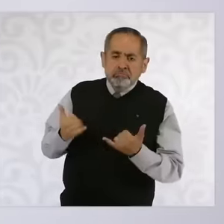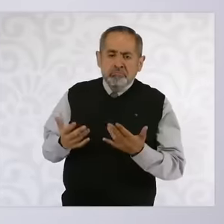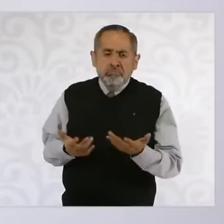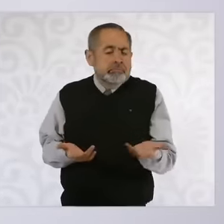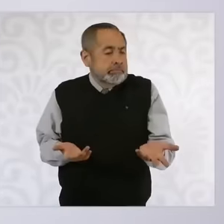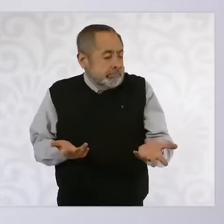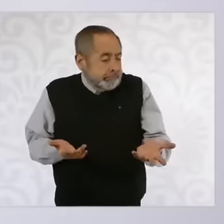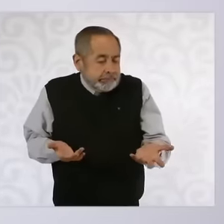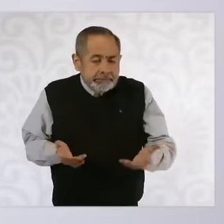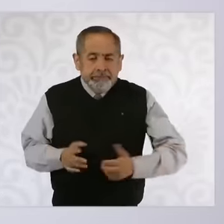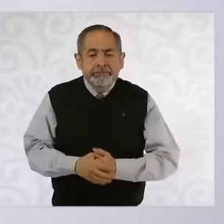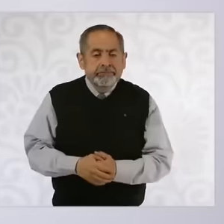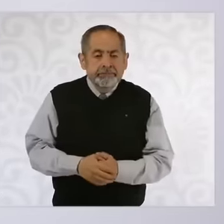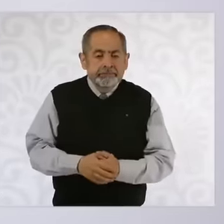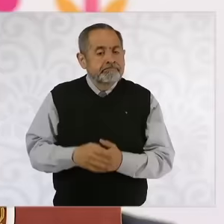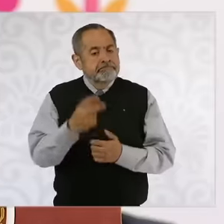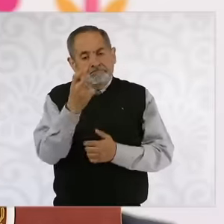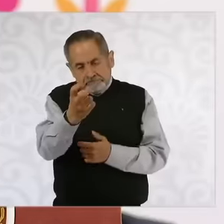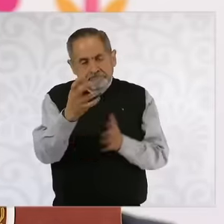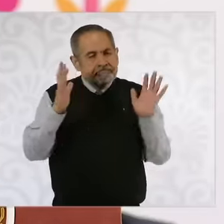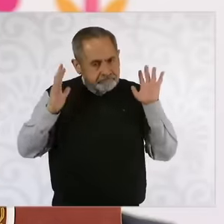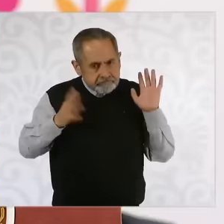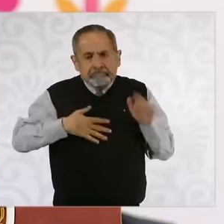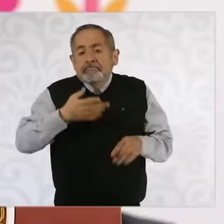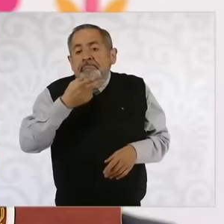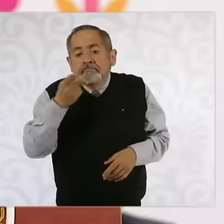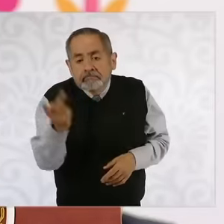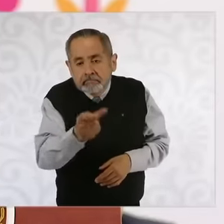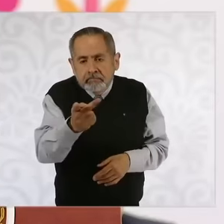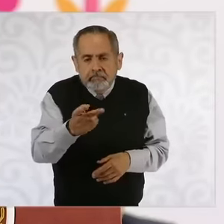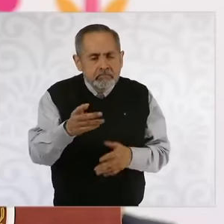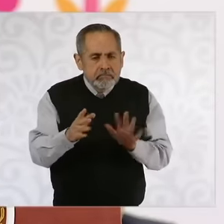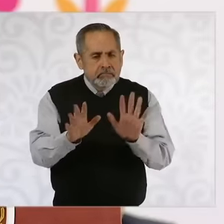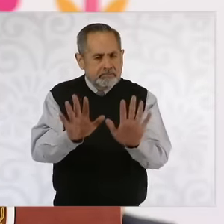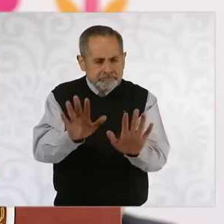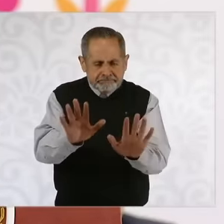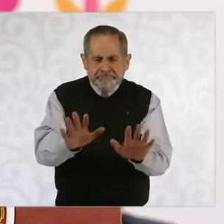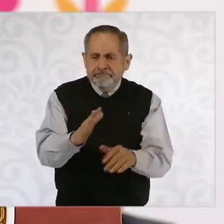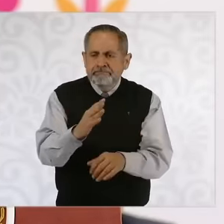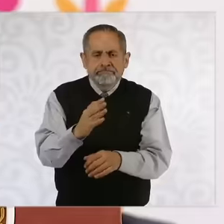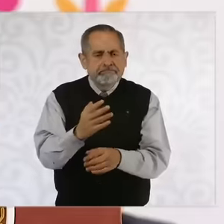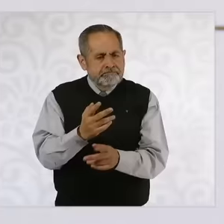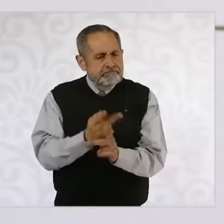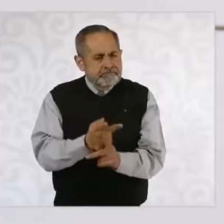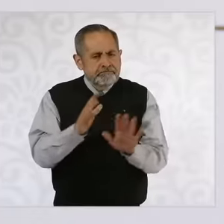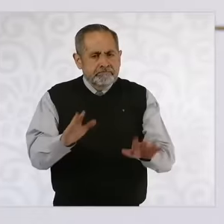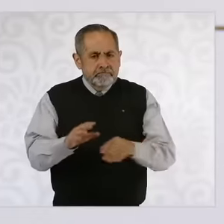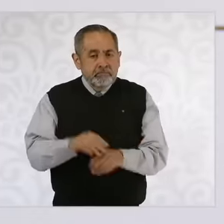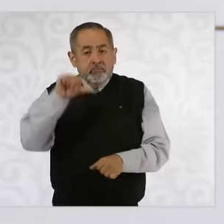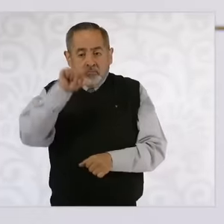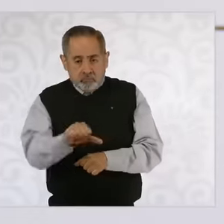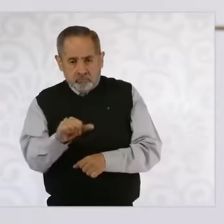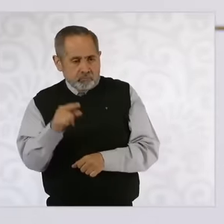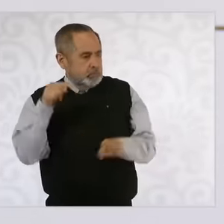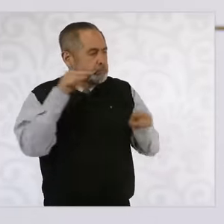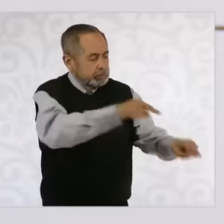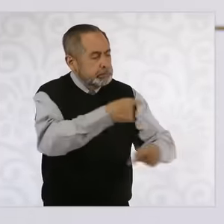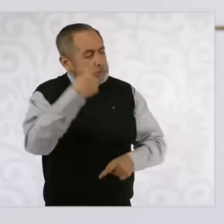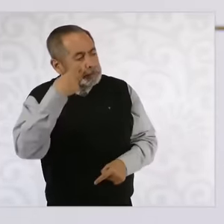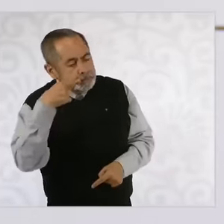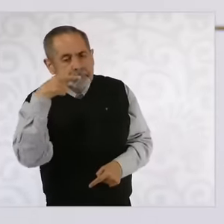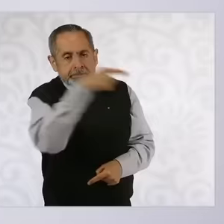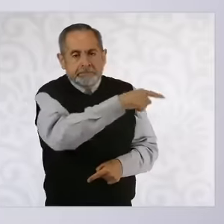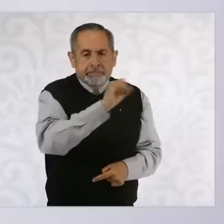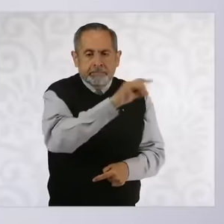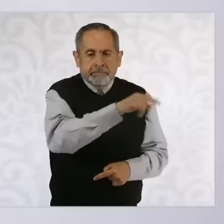Entonces, por eso digo, todo a su tiempo. Hoy le toca a la Corte,